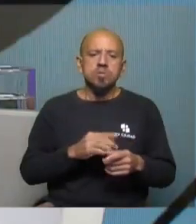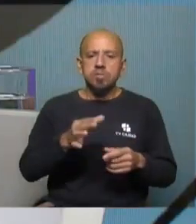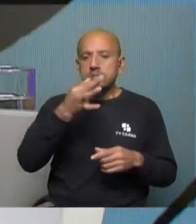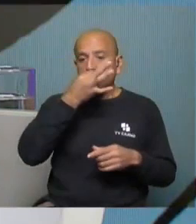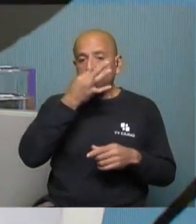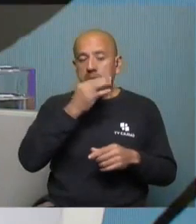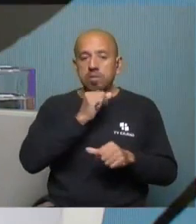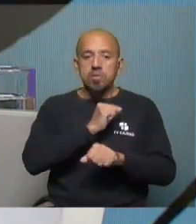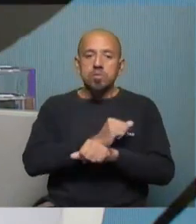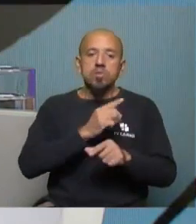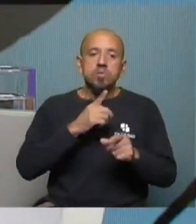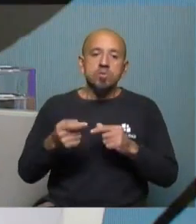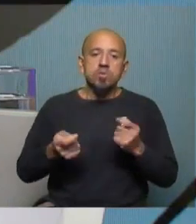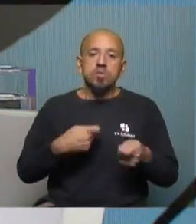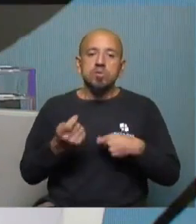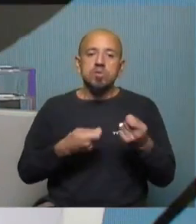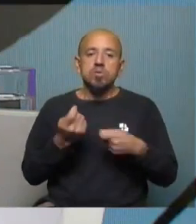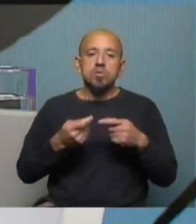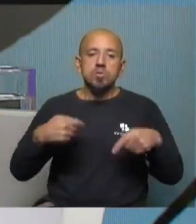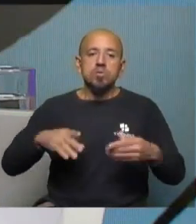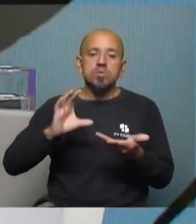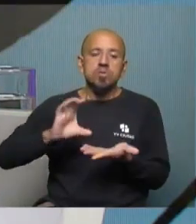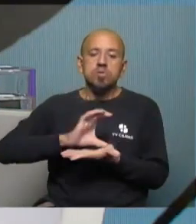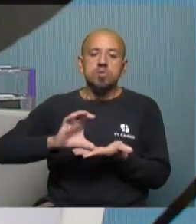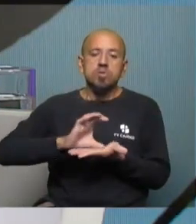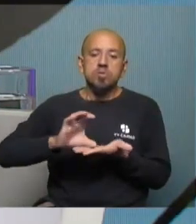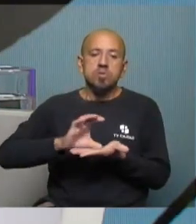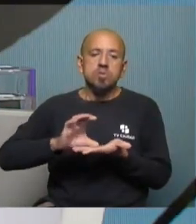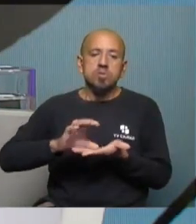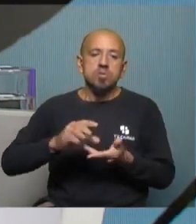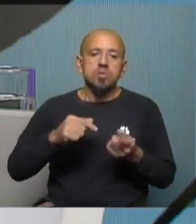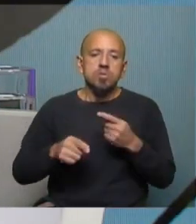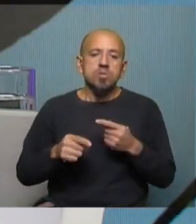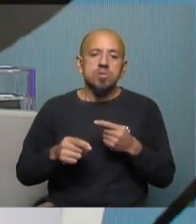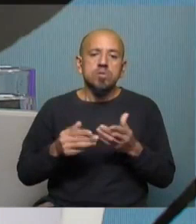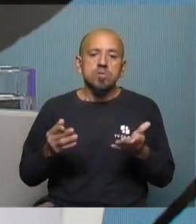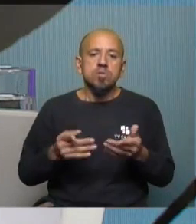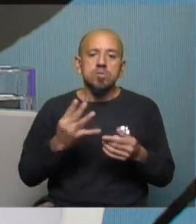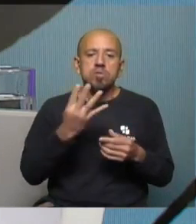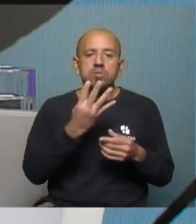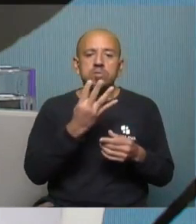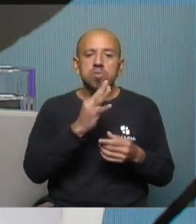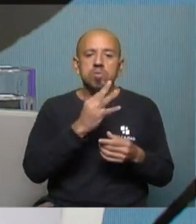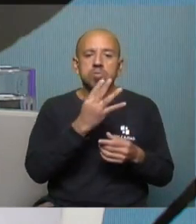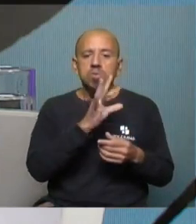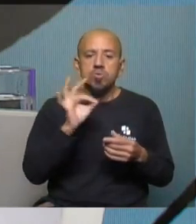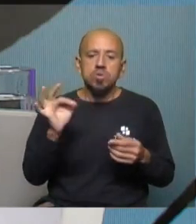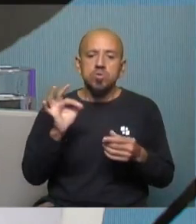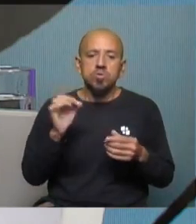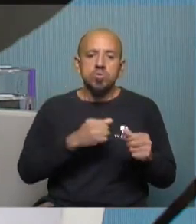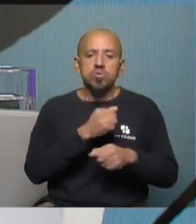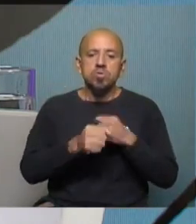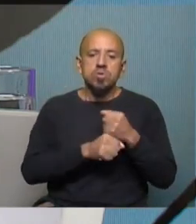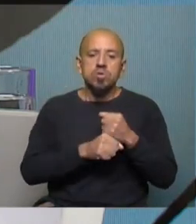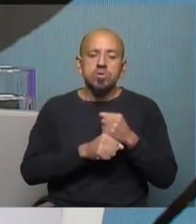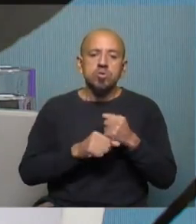el gran negocio que hace que se construya el capitalismo se desarrolla el capitalismo que son 400 años 40 millones de personas robadas de